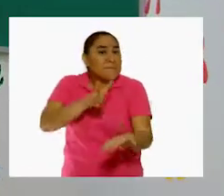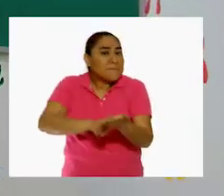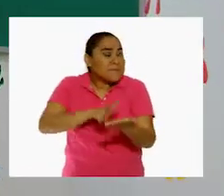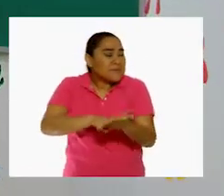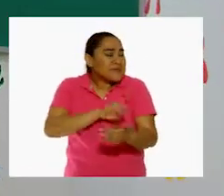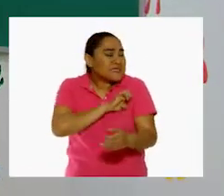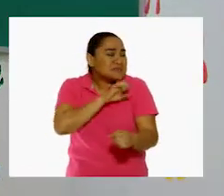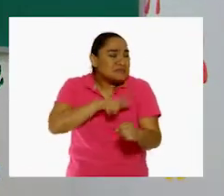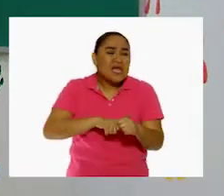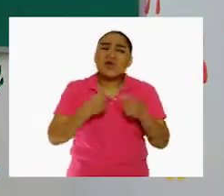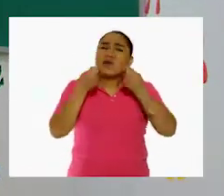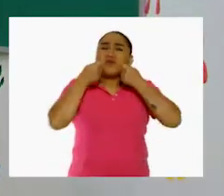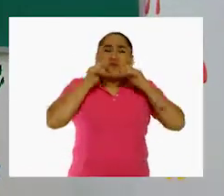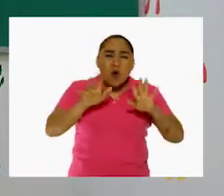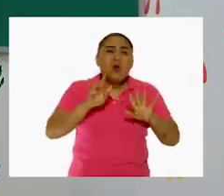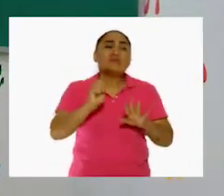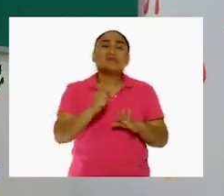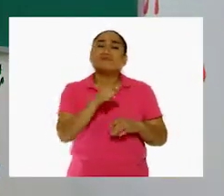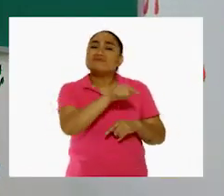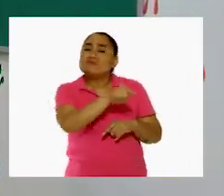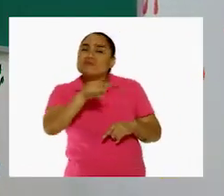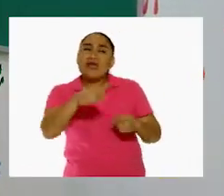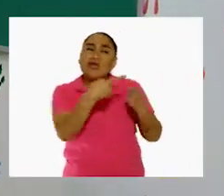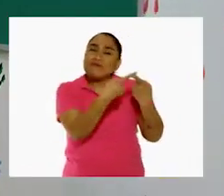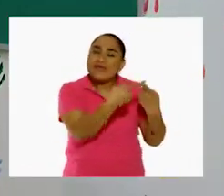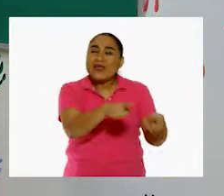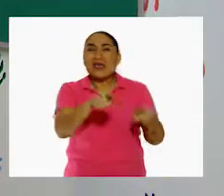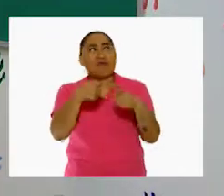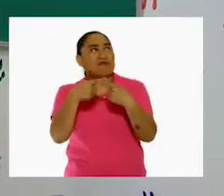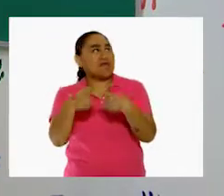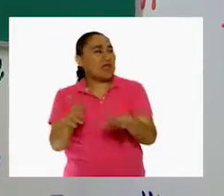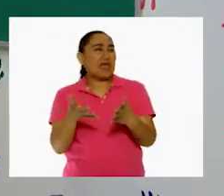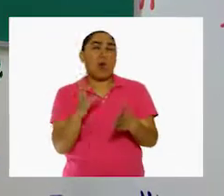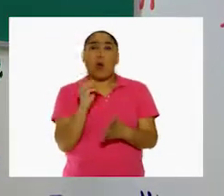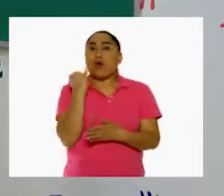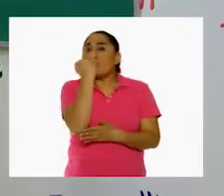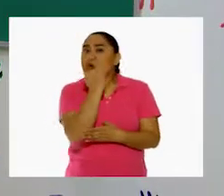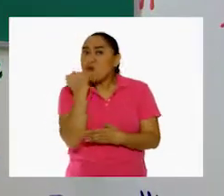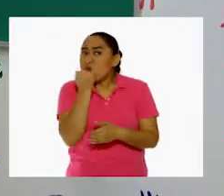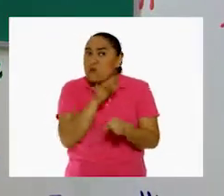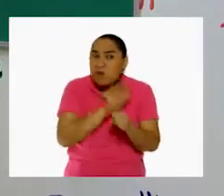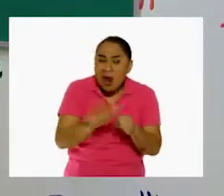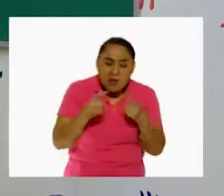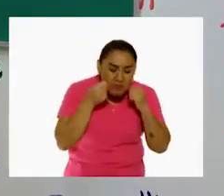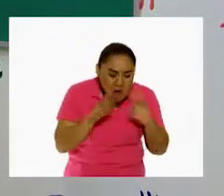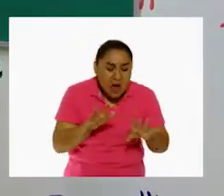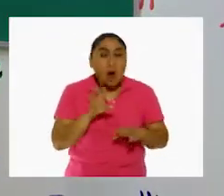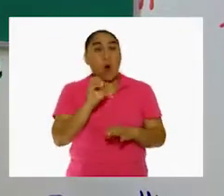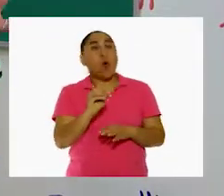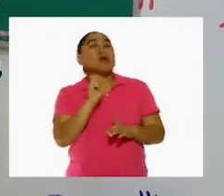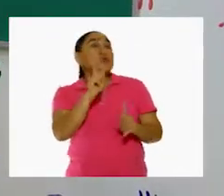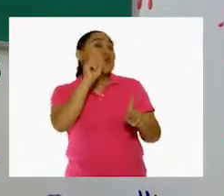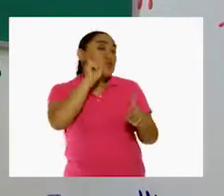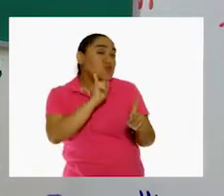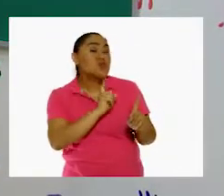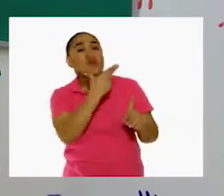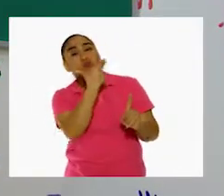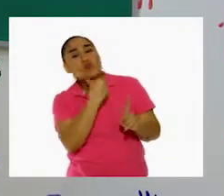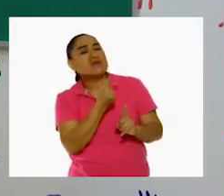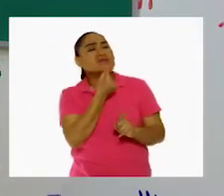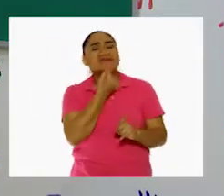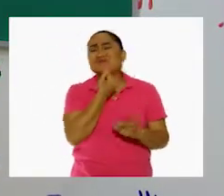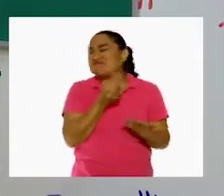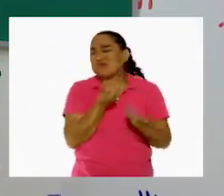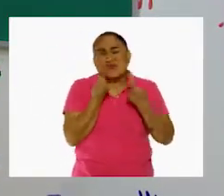no importa si somos diferentes, no importa qué idioma hablemos, no importa si somos niñas, si somos niños,